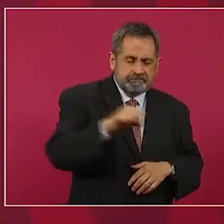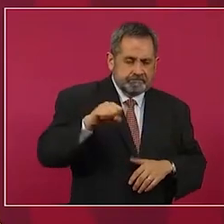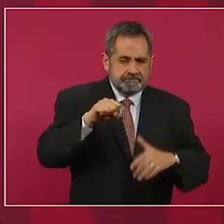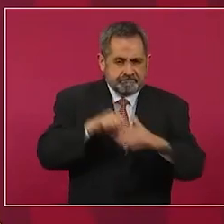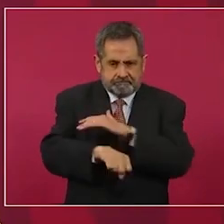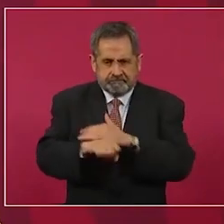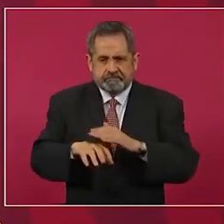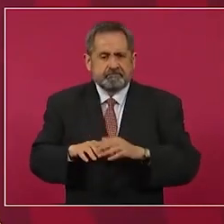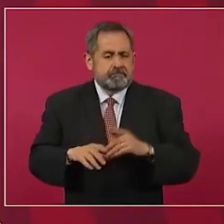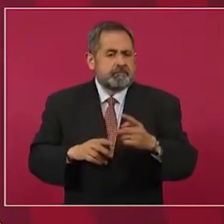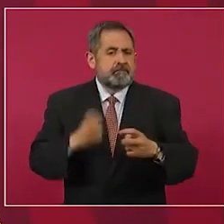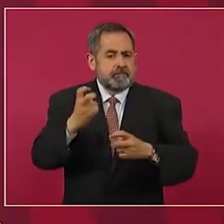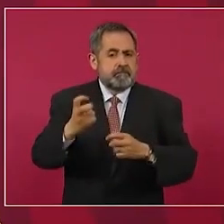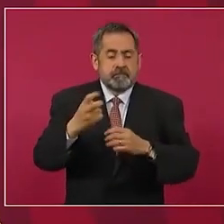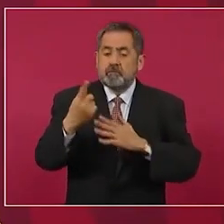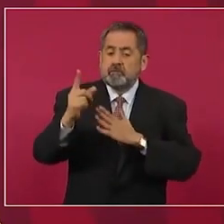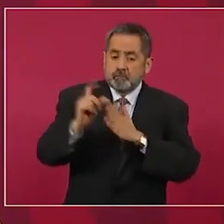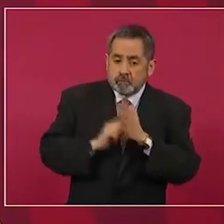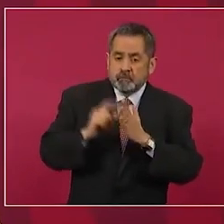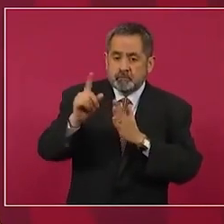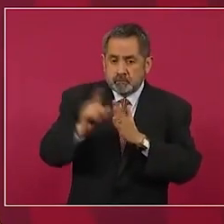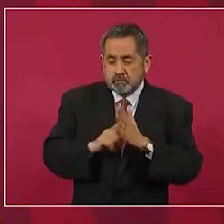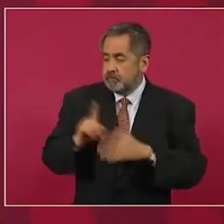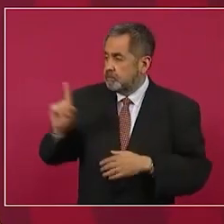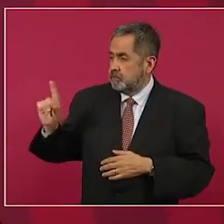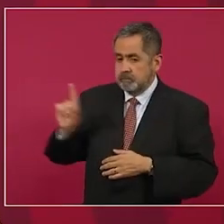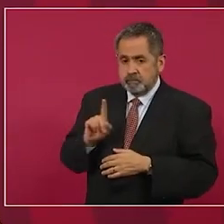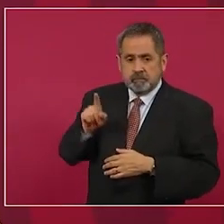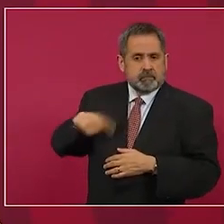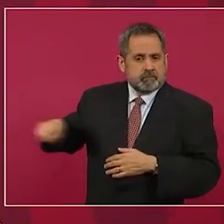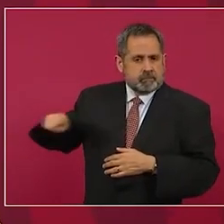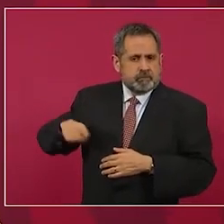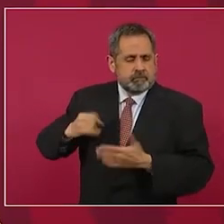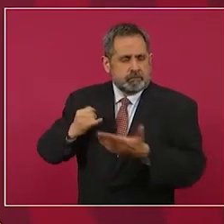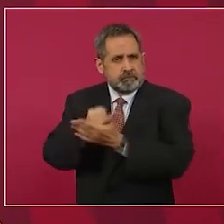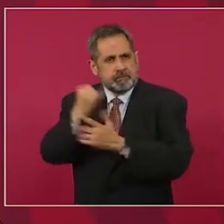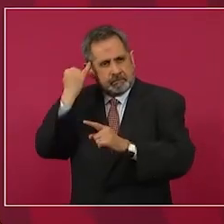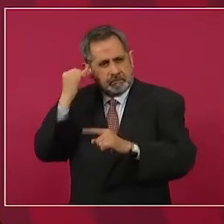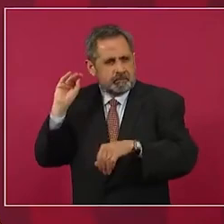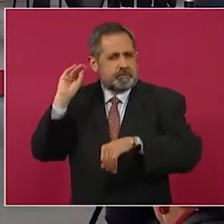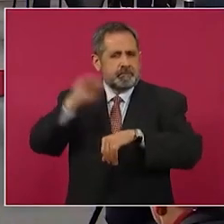Por eso cada mes ya decidimos incorporar